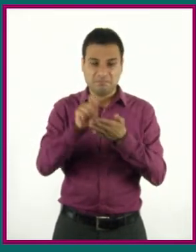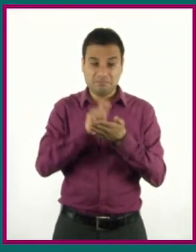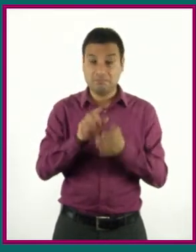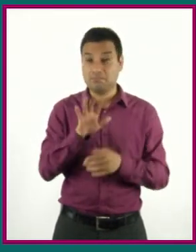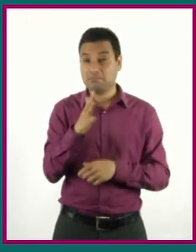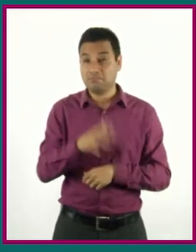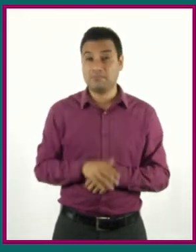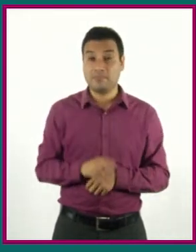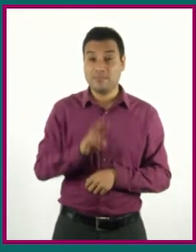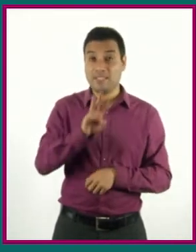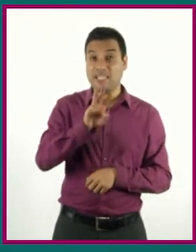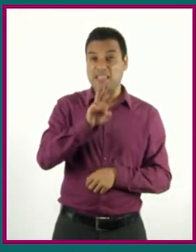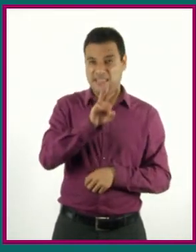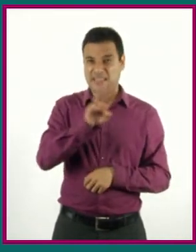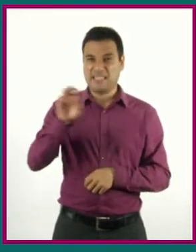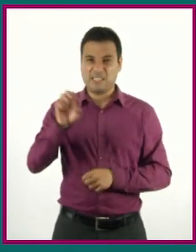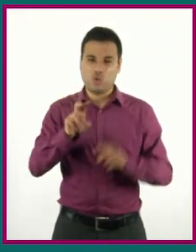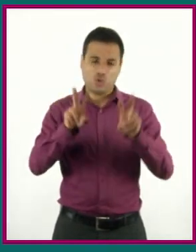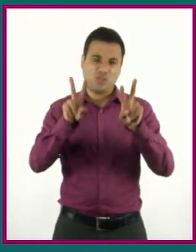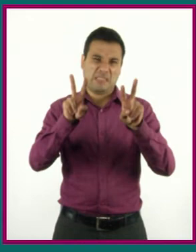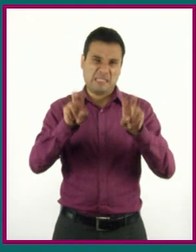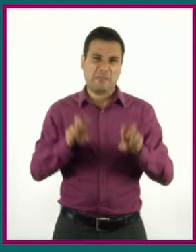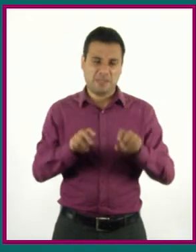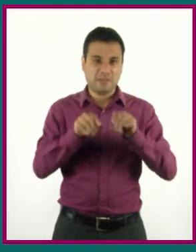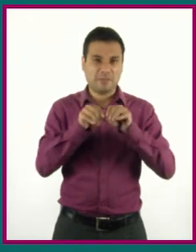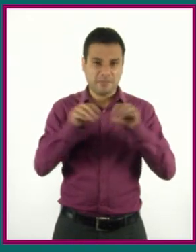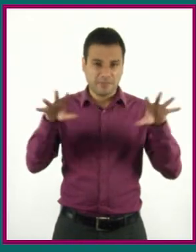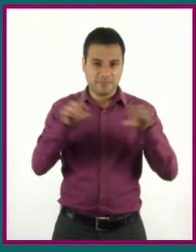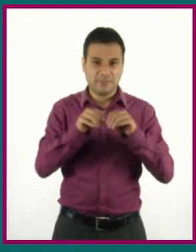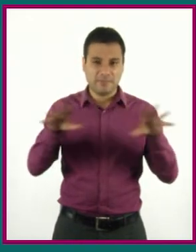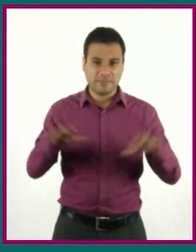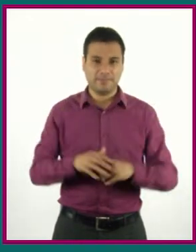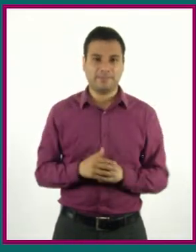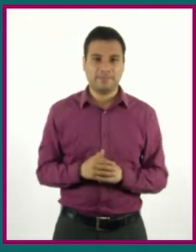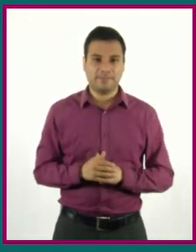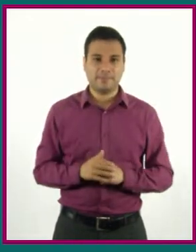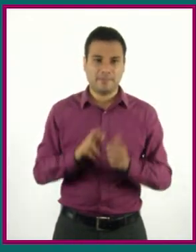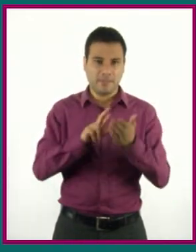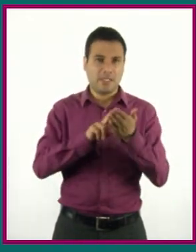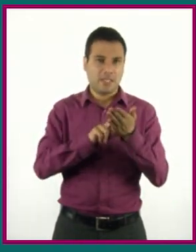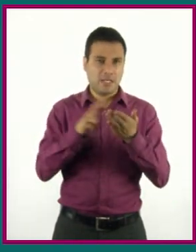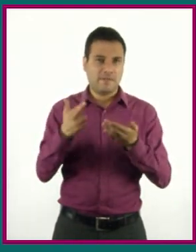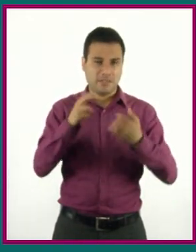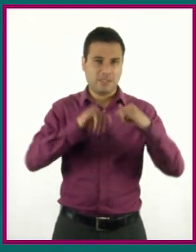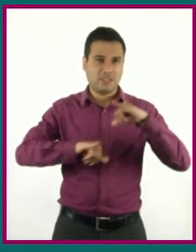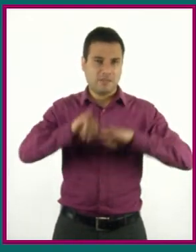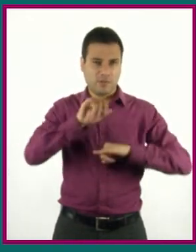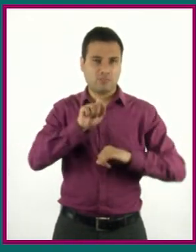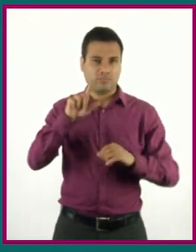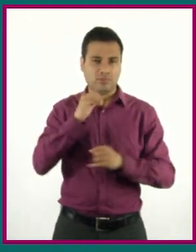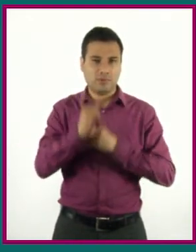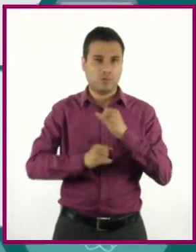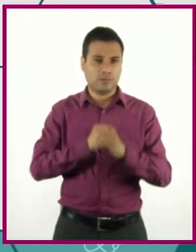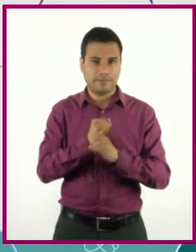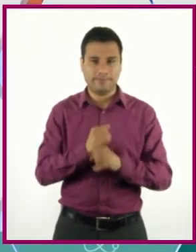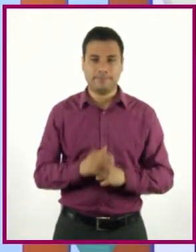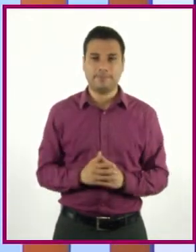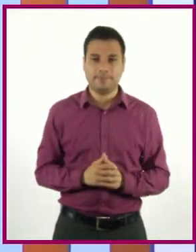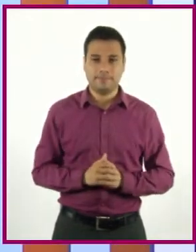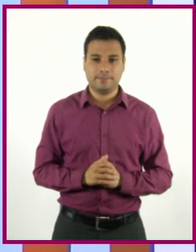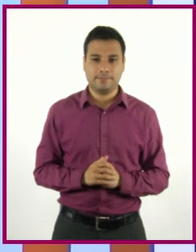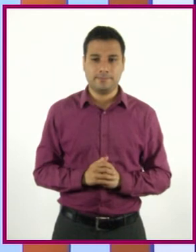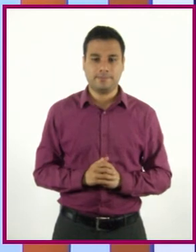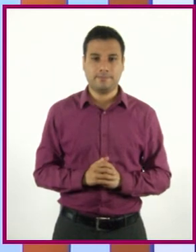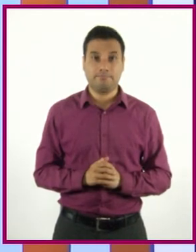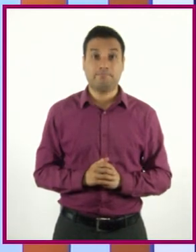de 300 artículos originales de investigación en revistas científicas de prestigio internacional.